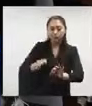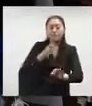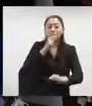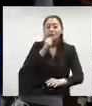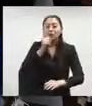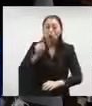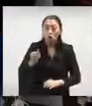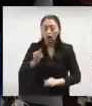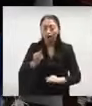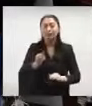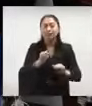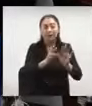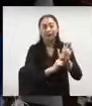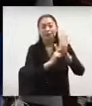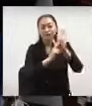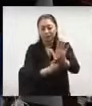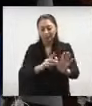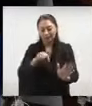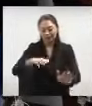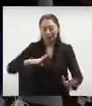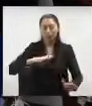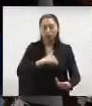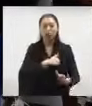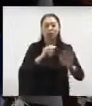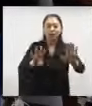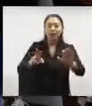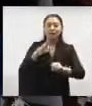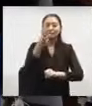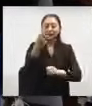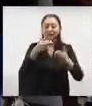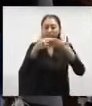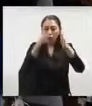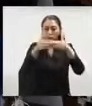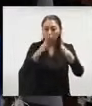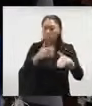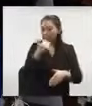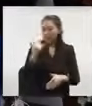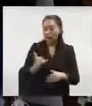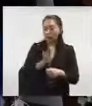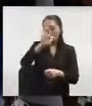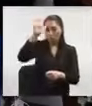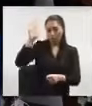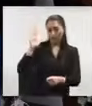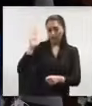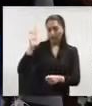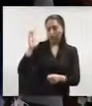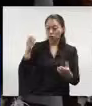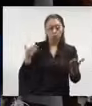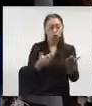al Congreso y que el 13 de octubre se esté juramentando nuevas cortes.